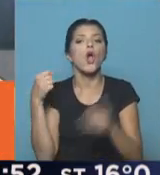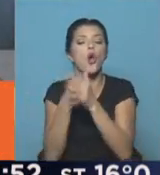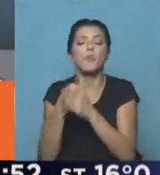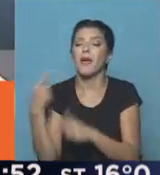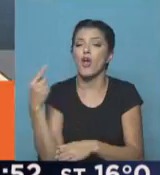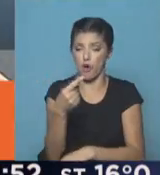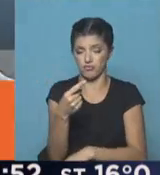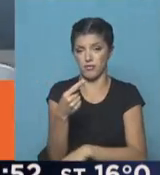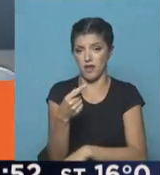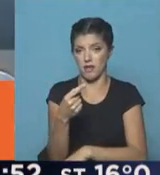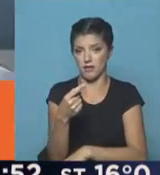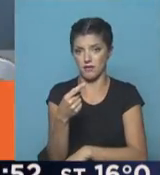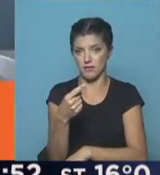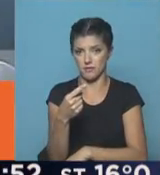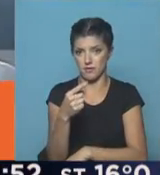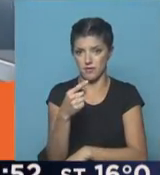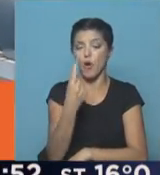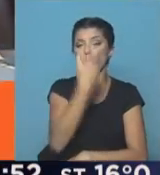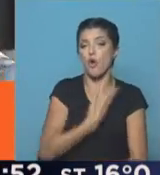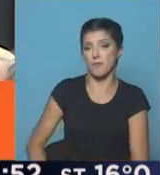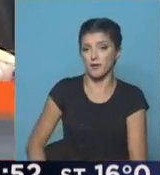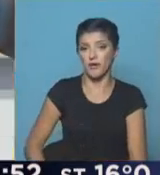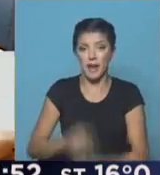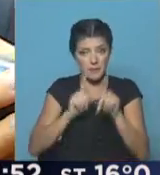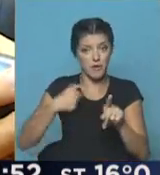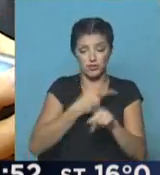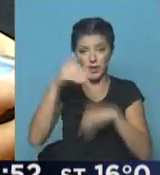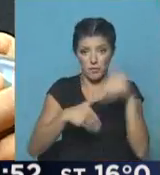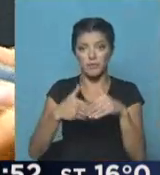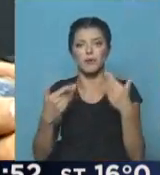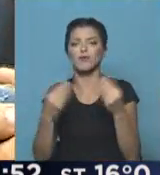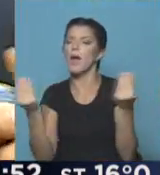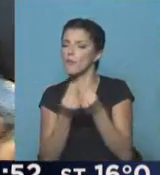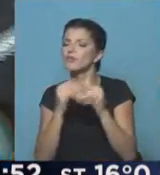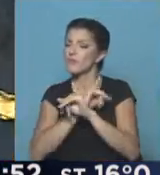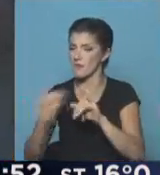judicial, mediático y legislativo contra un gobierno legítimo. Entonces, sí hay mucho doble estándar.